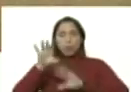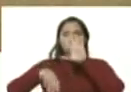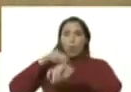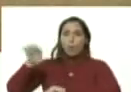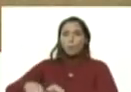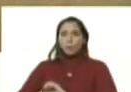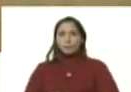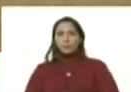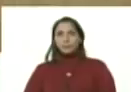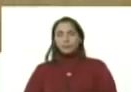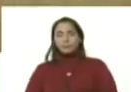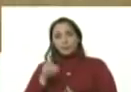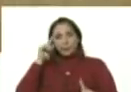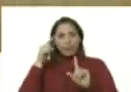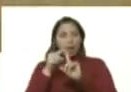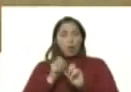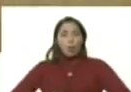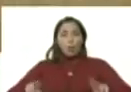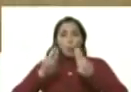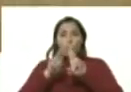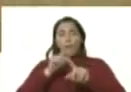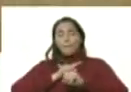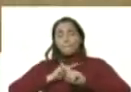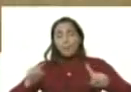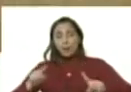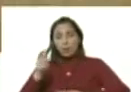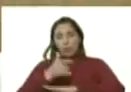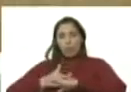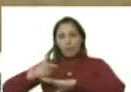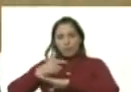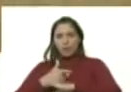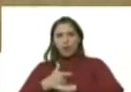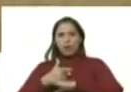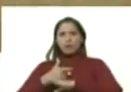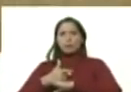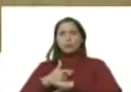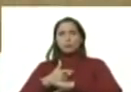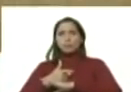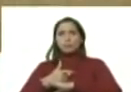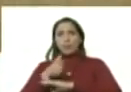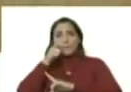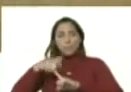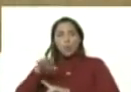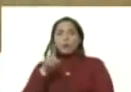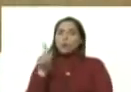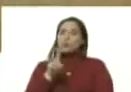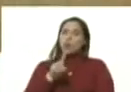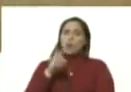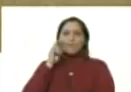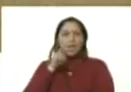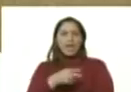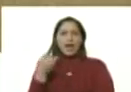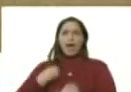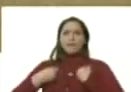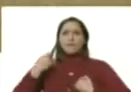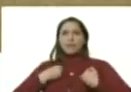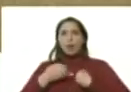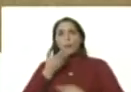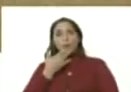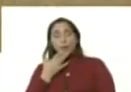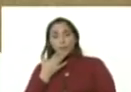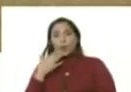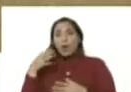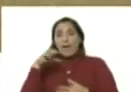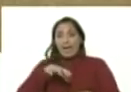el marco de las Naciones Unidas para que los gobiernos, los pueblos, perdón, no se vieran afectados. Es decir, que si los estados